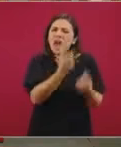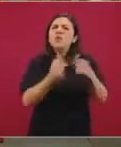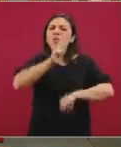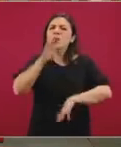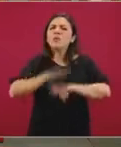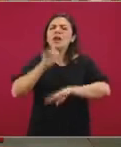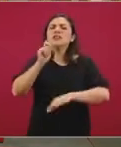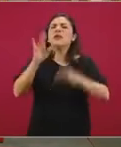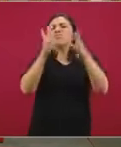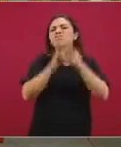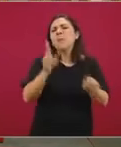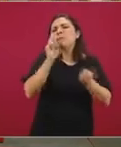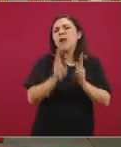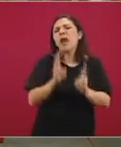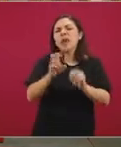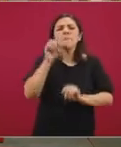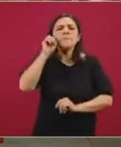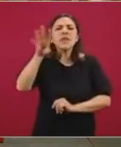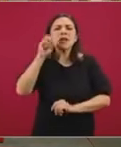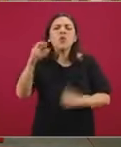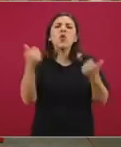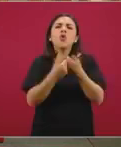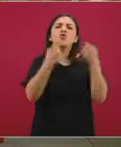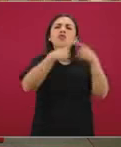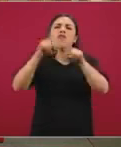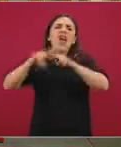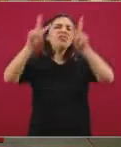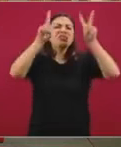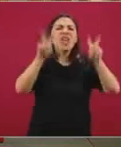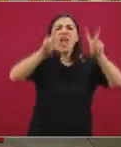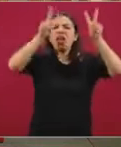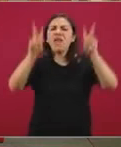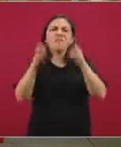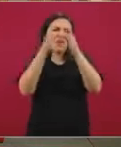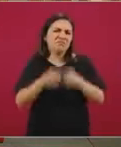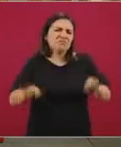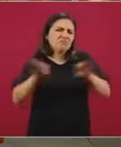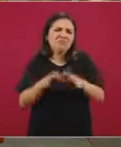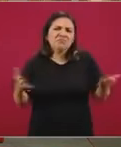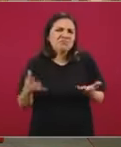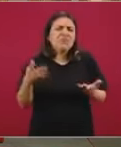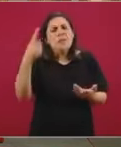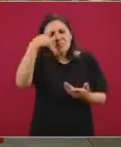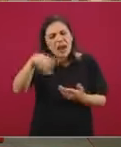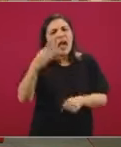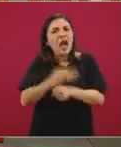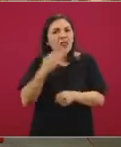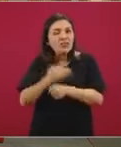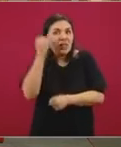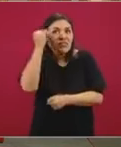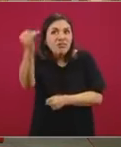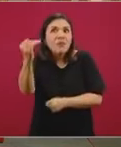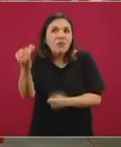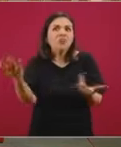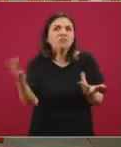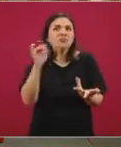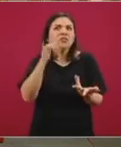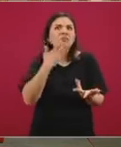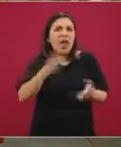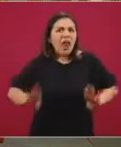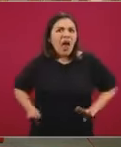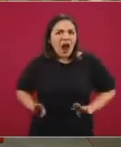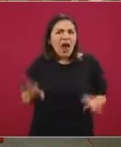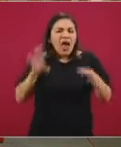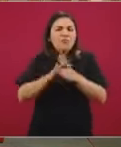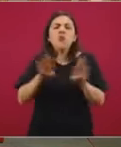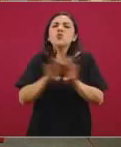son charlas que tendremos en vivo con diferentes temáticas que ameritan en estos momentos.